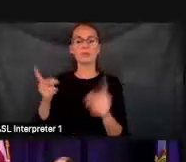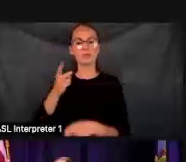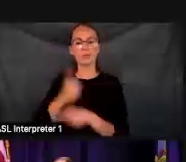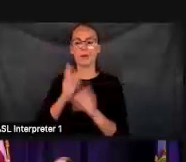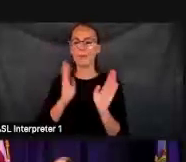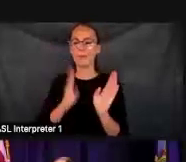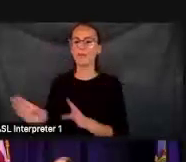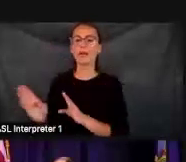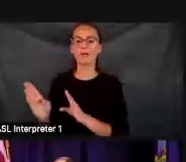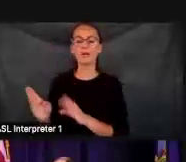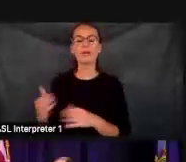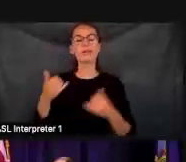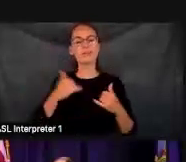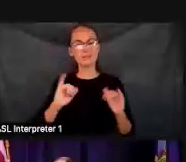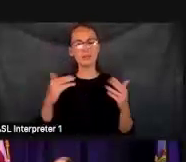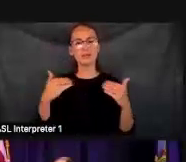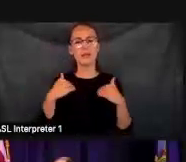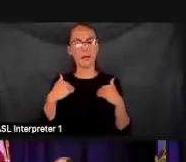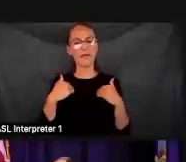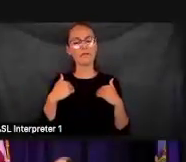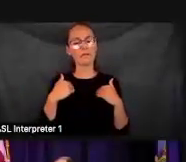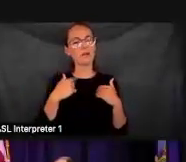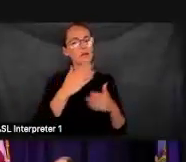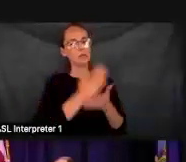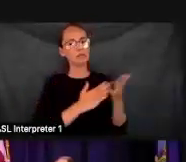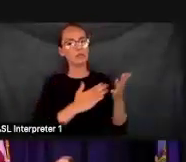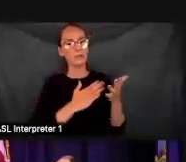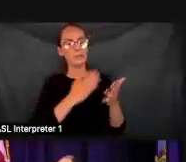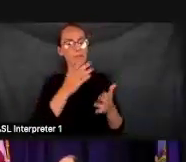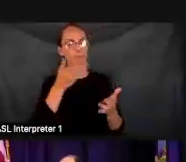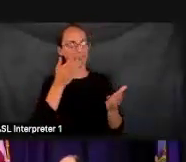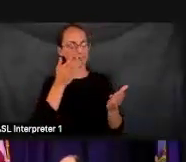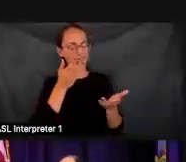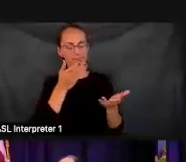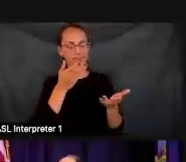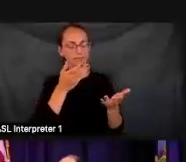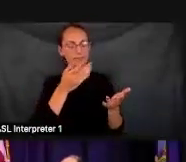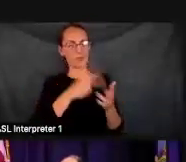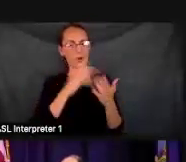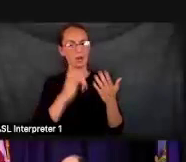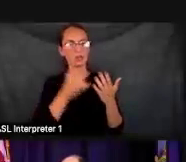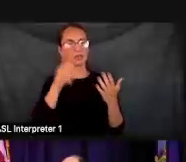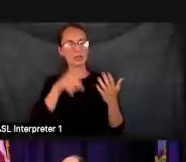apropiada para el estado y Syracuse. Tenemos que hacer mejoras al proyecto.